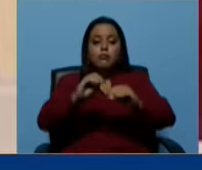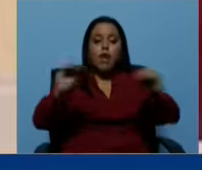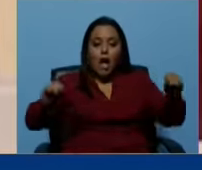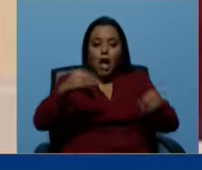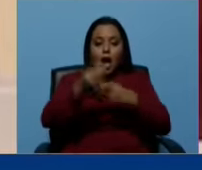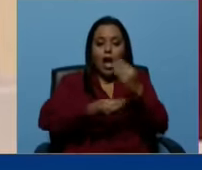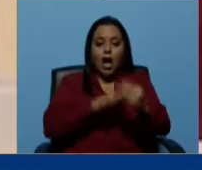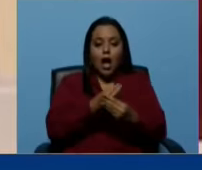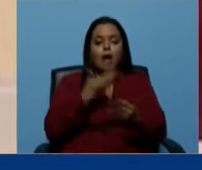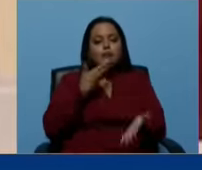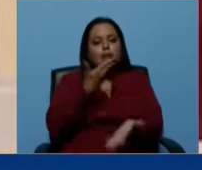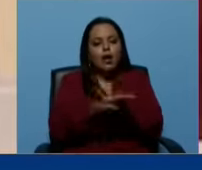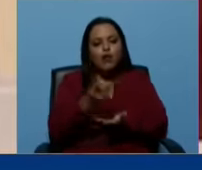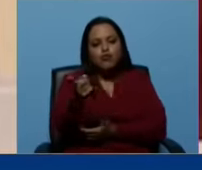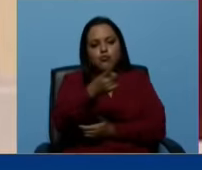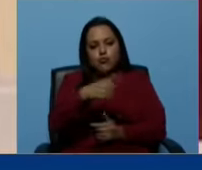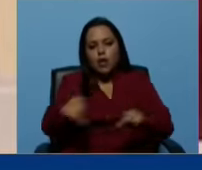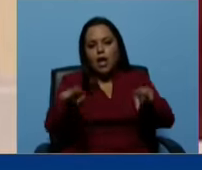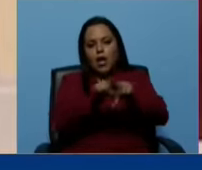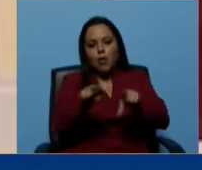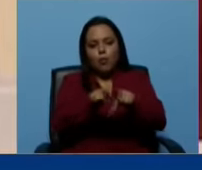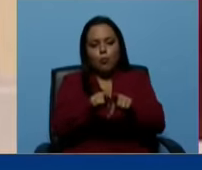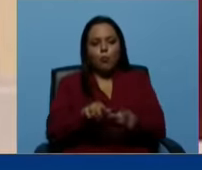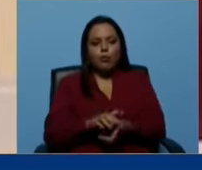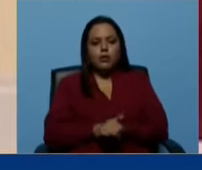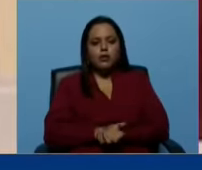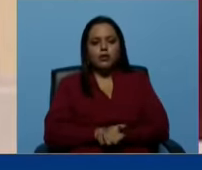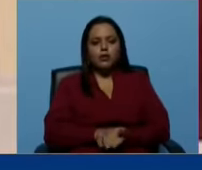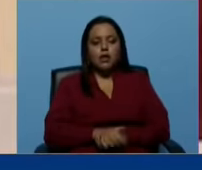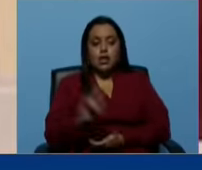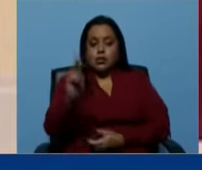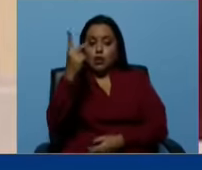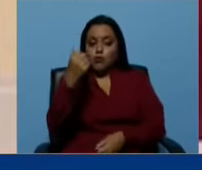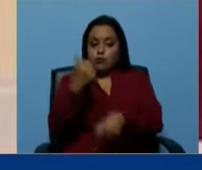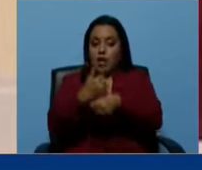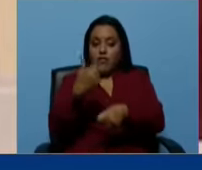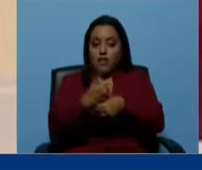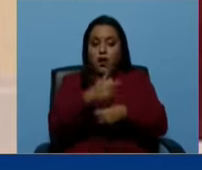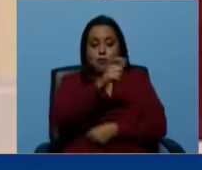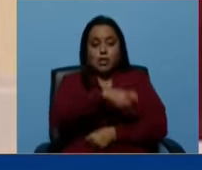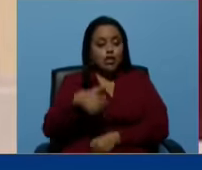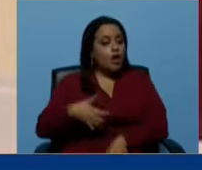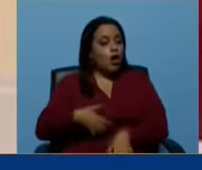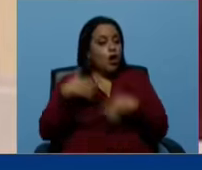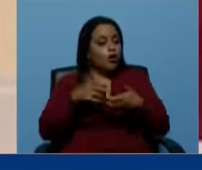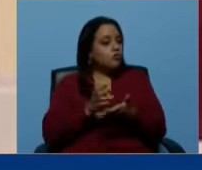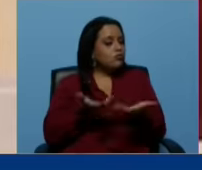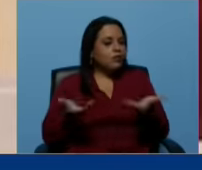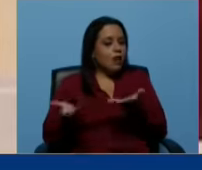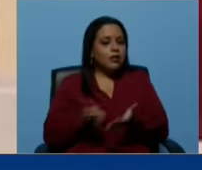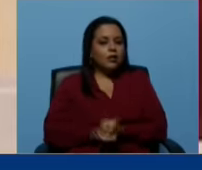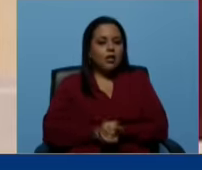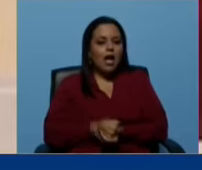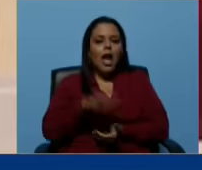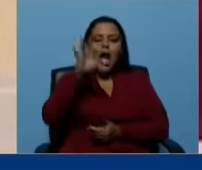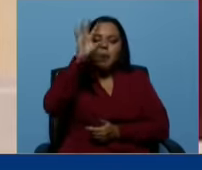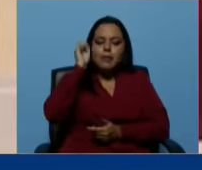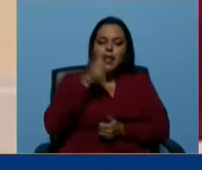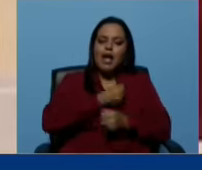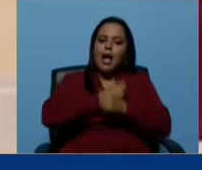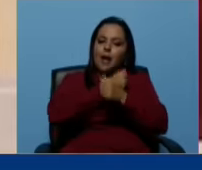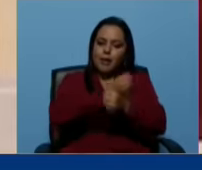hago y pido que ustedes lo hagan. Y la segunda tarea que tiene la gente que odia es aprender a amar.